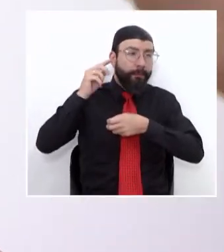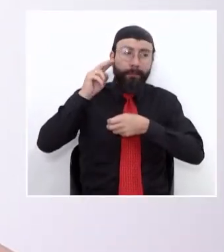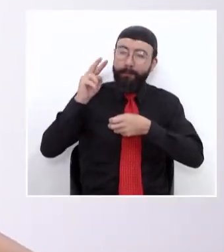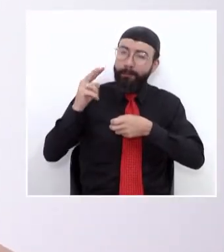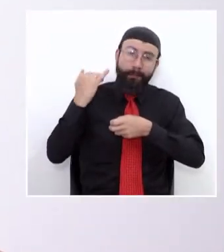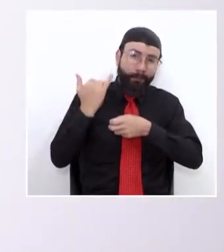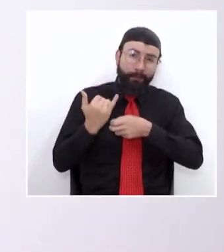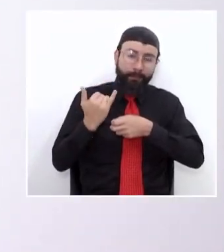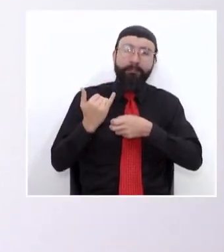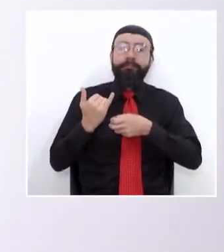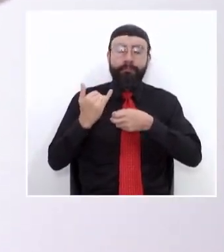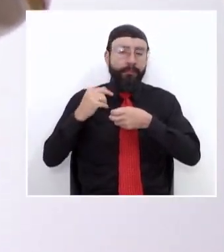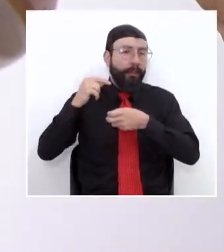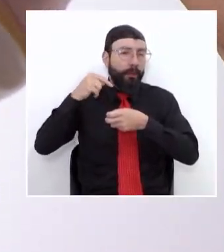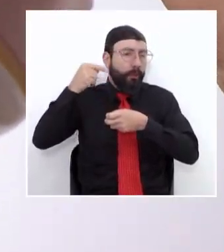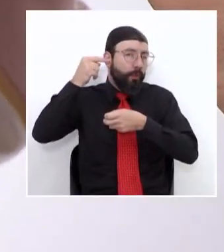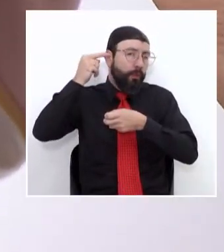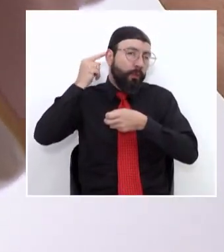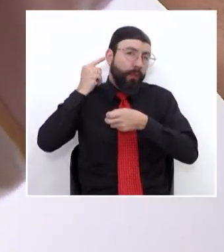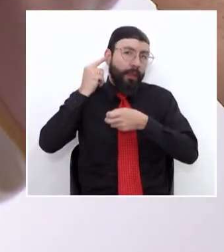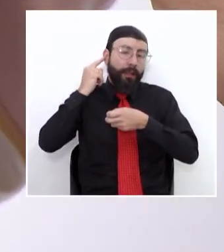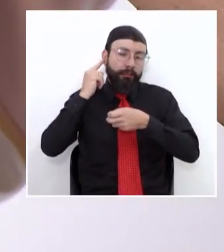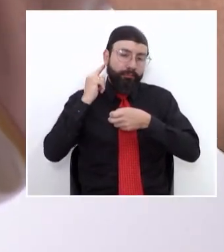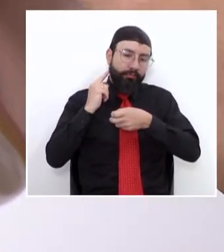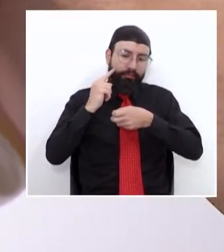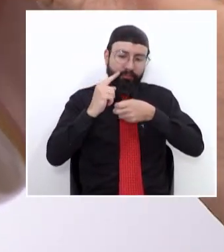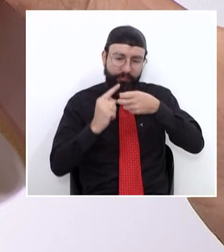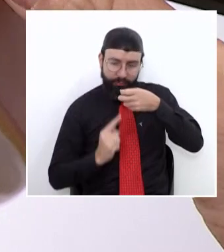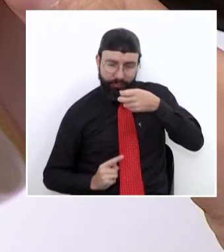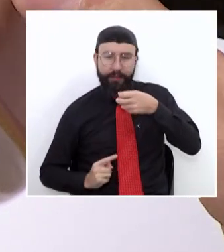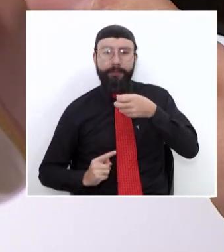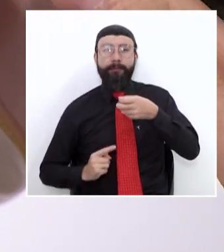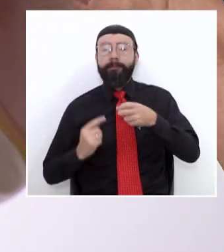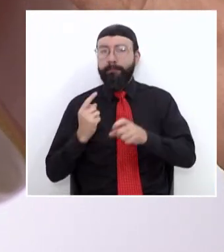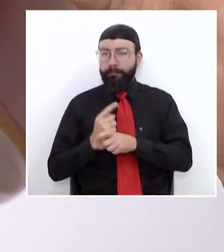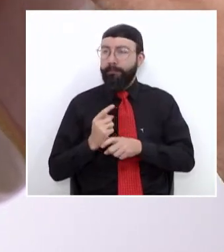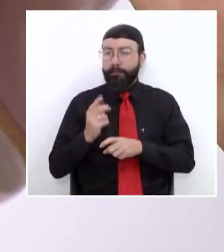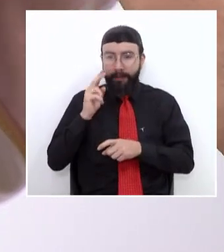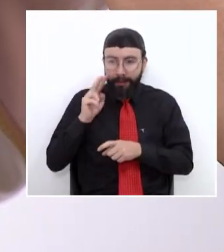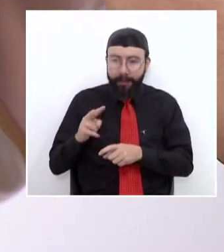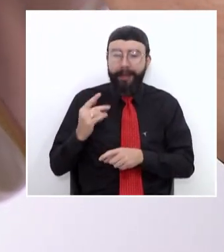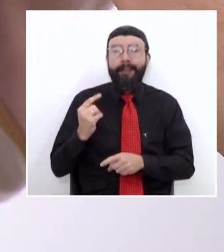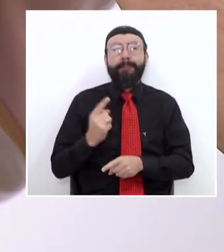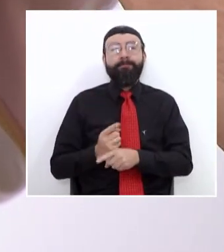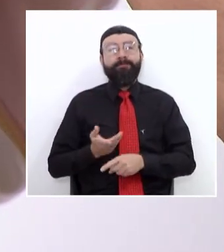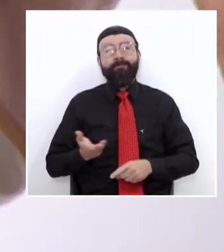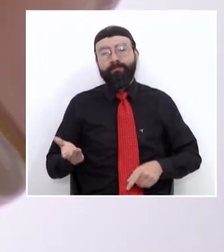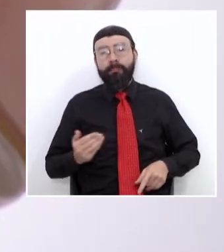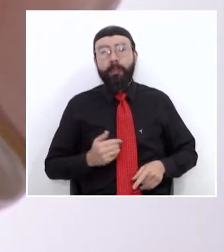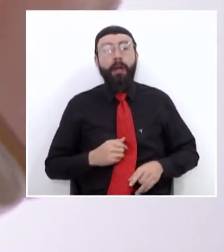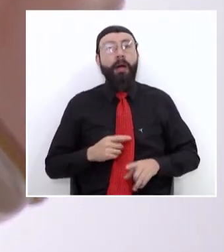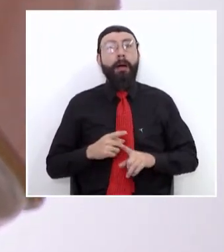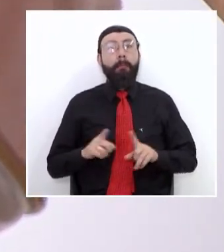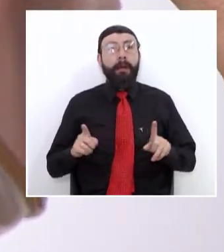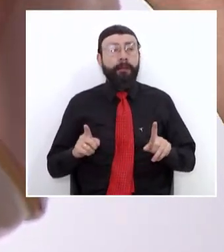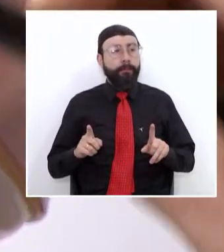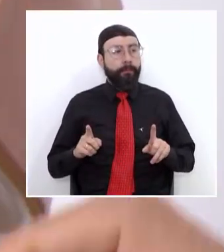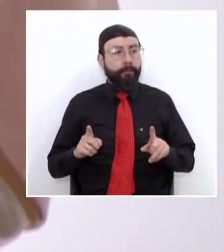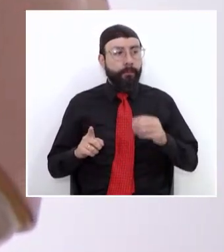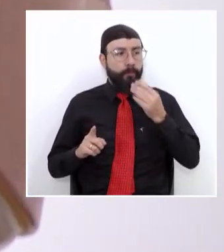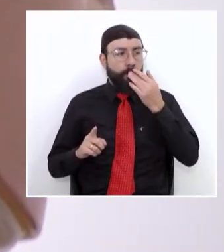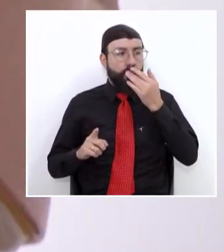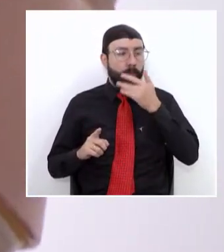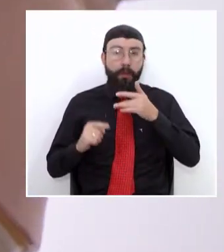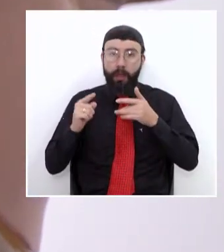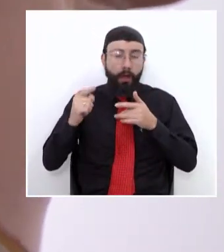imagen, inervando parte de la oreja, ¿no es cierto? Era lo que veíamos acá, esta zona. Pero resulta que la oreja está conectada